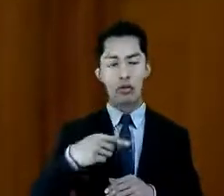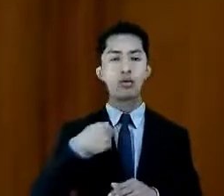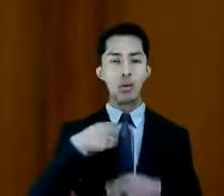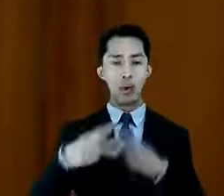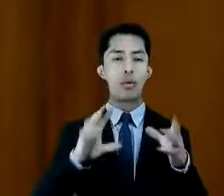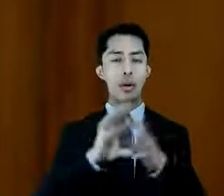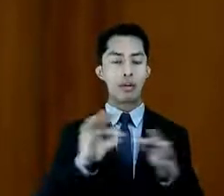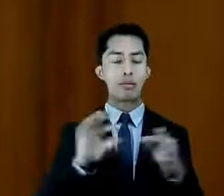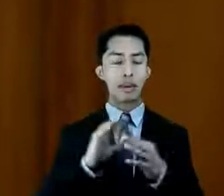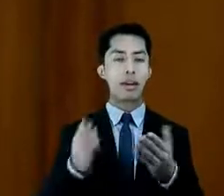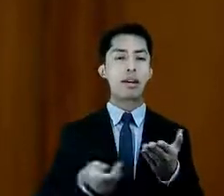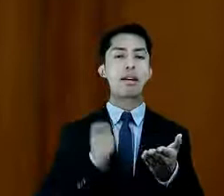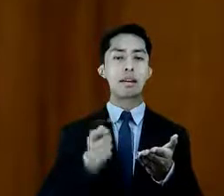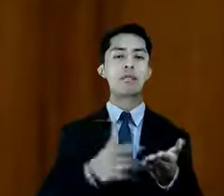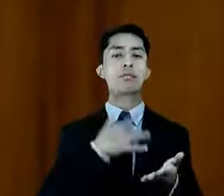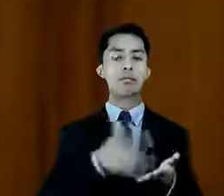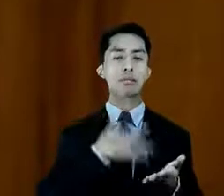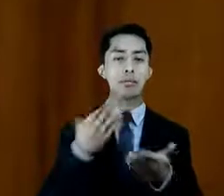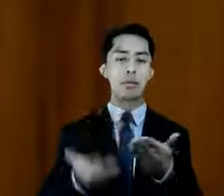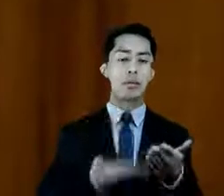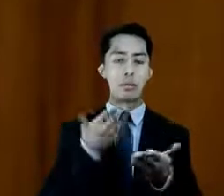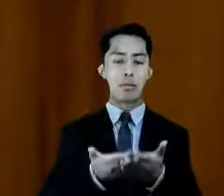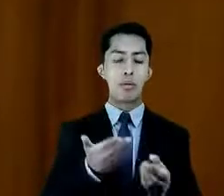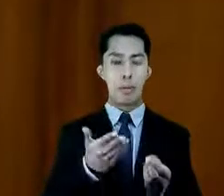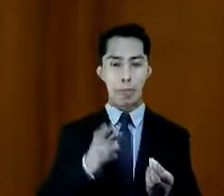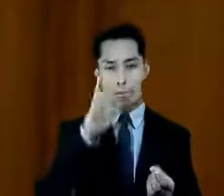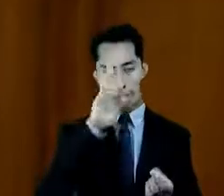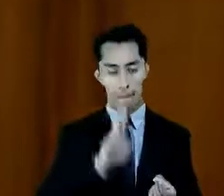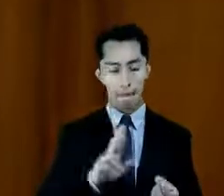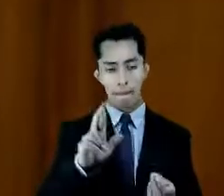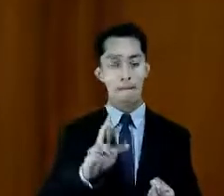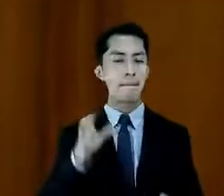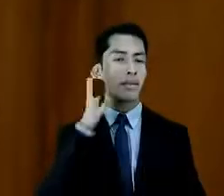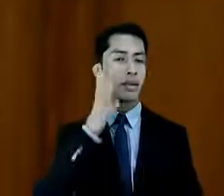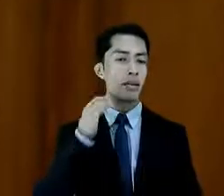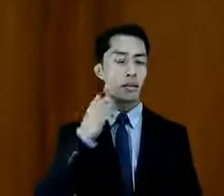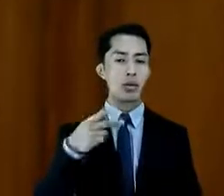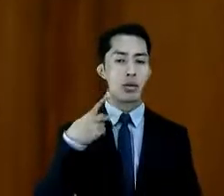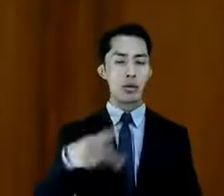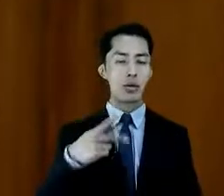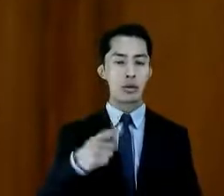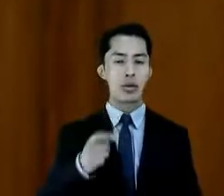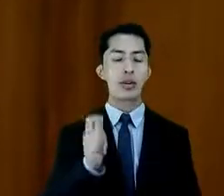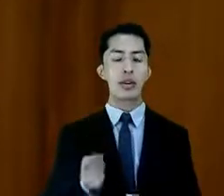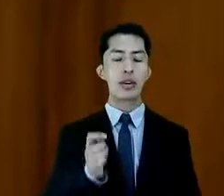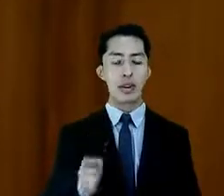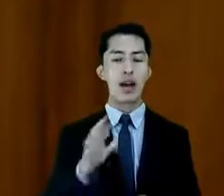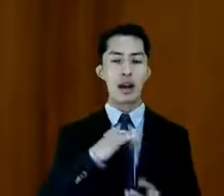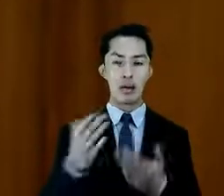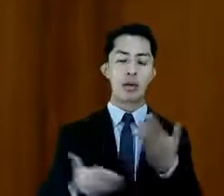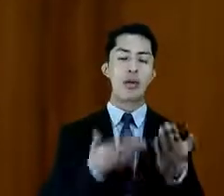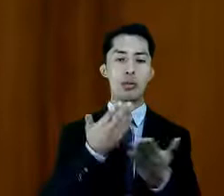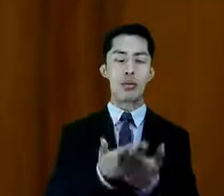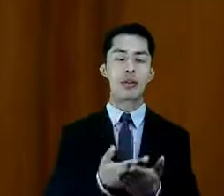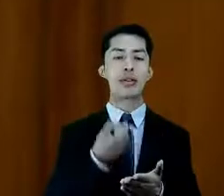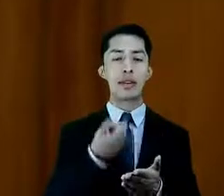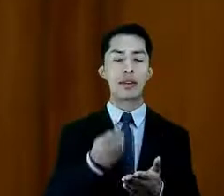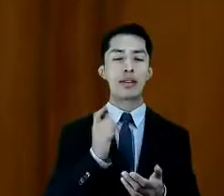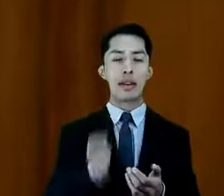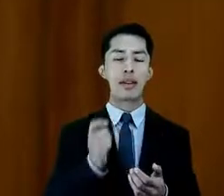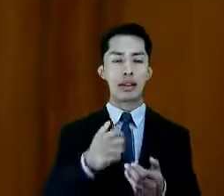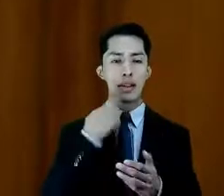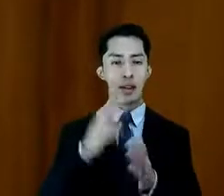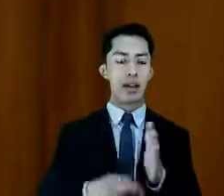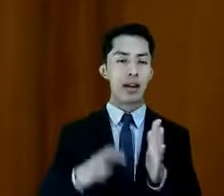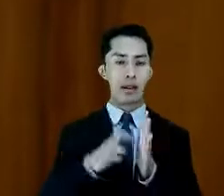permito someter a la consideración de esta honorable legislatura por su digno conducto la presente iniciativa de decreto por el que